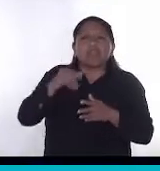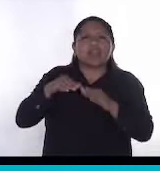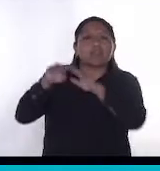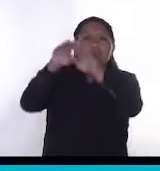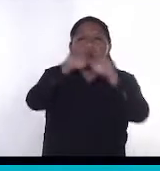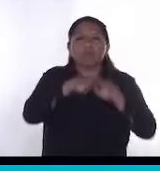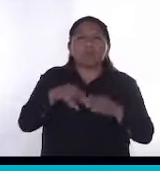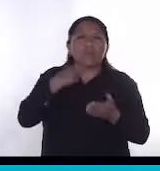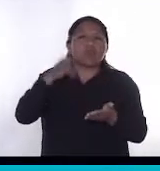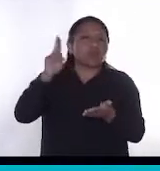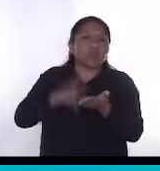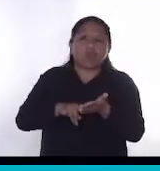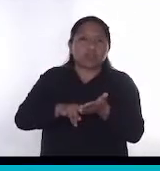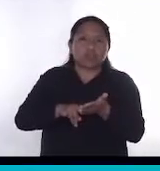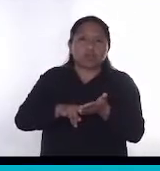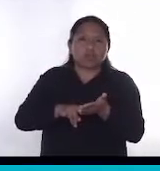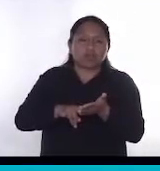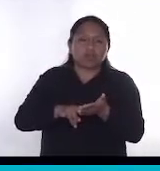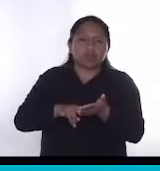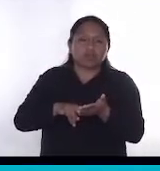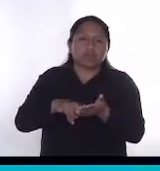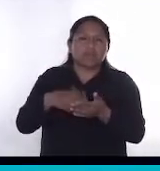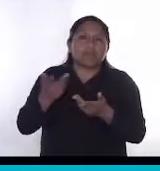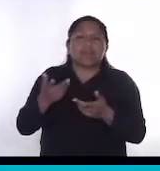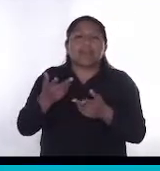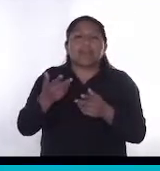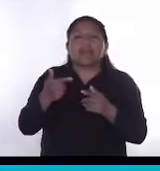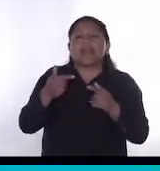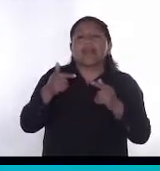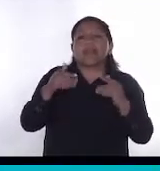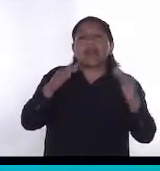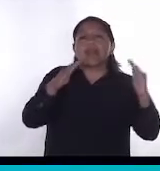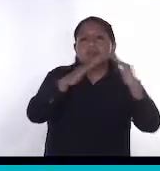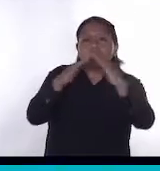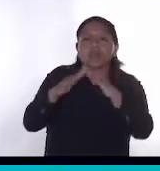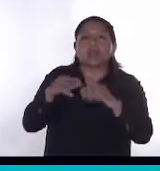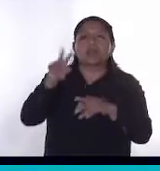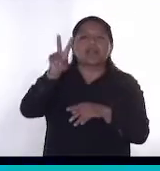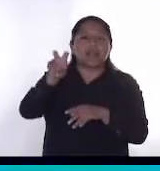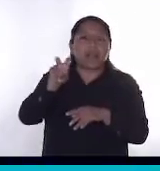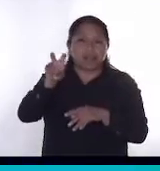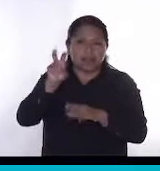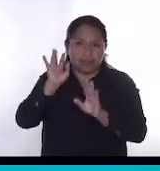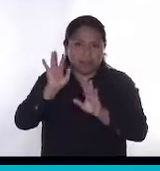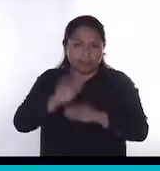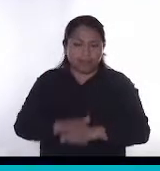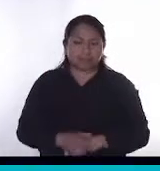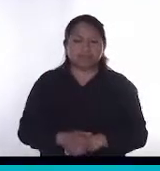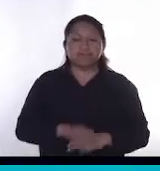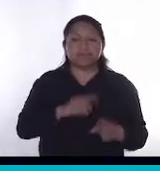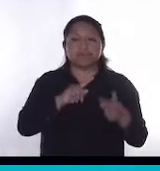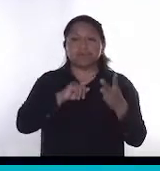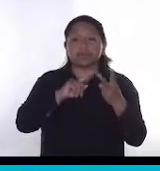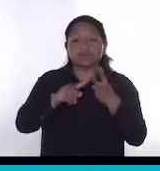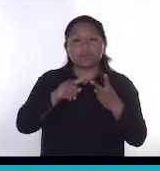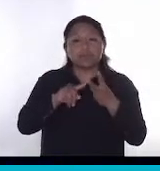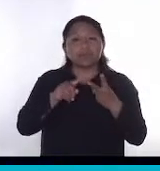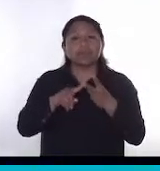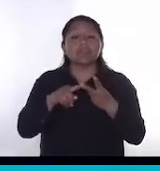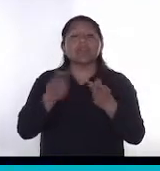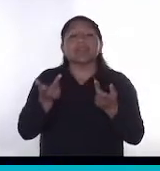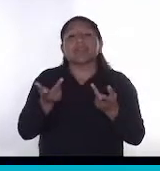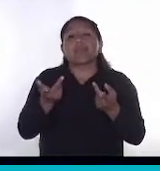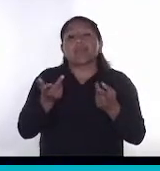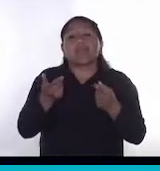impuestos que tienen que ver con los inmuebles y con las rentas otro tema es reforzar la necesidad de los comportamientos